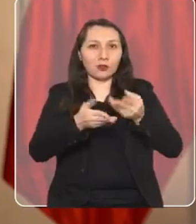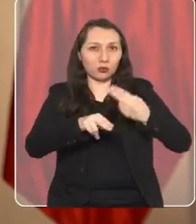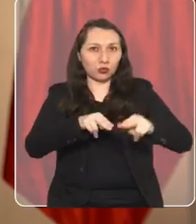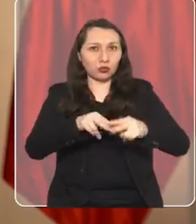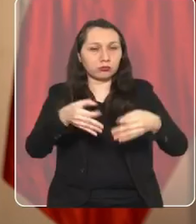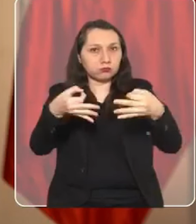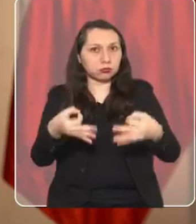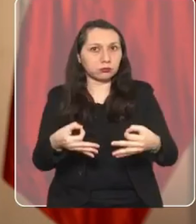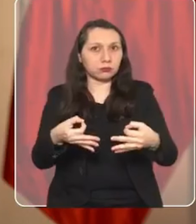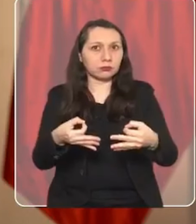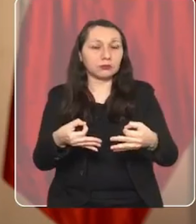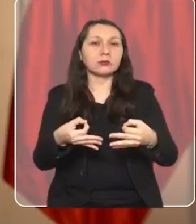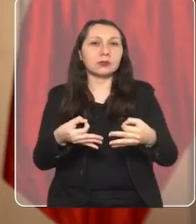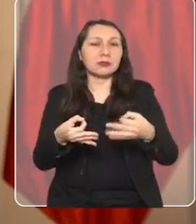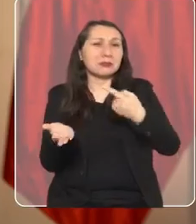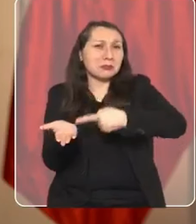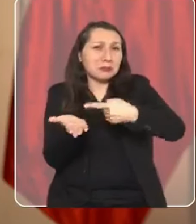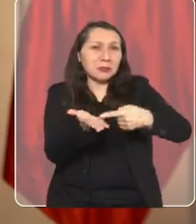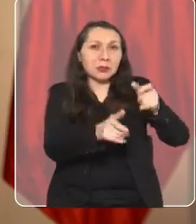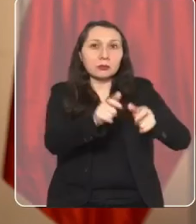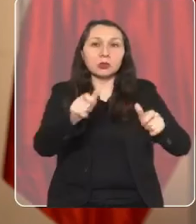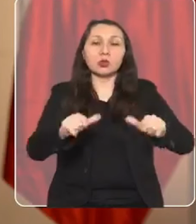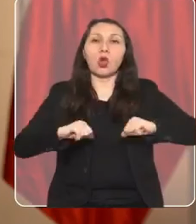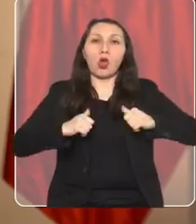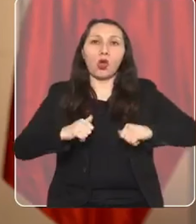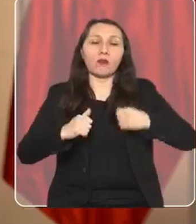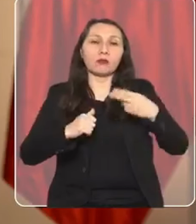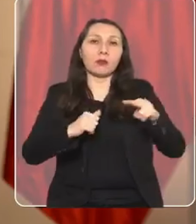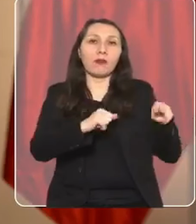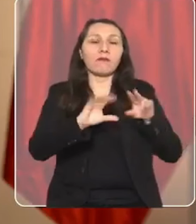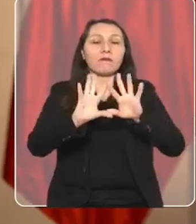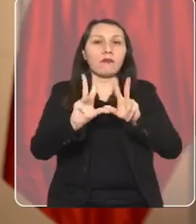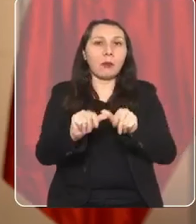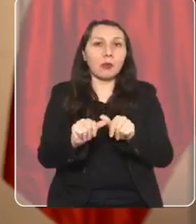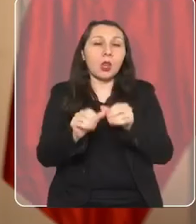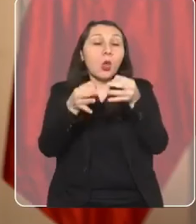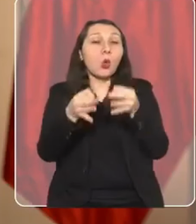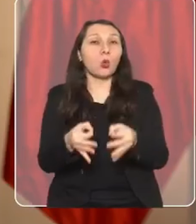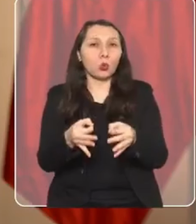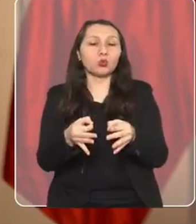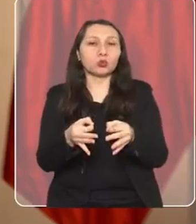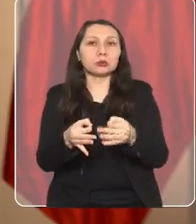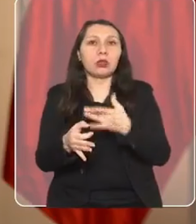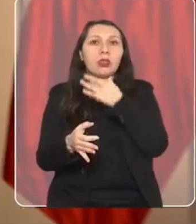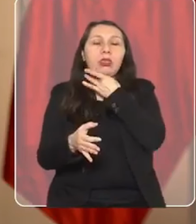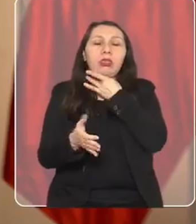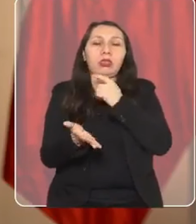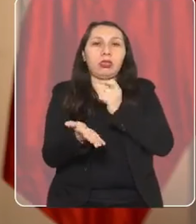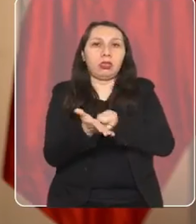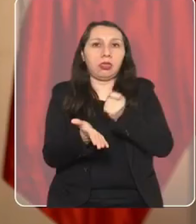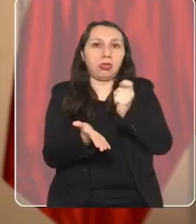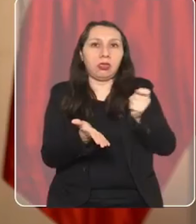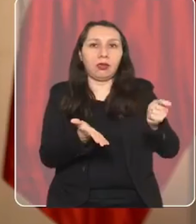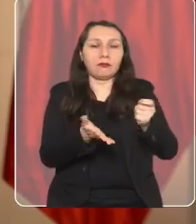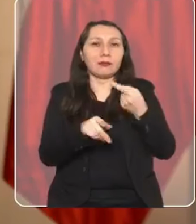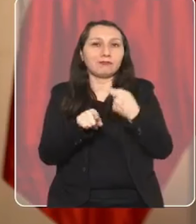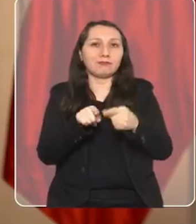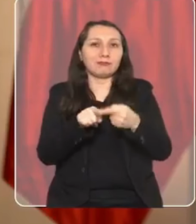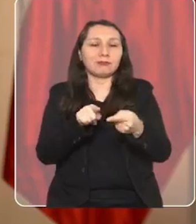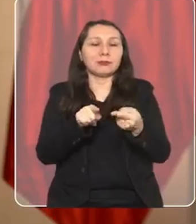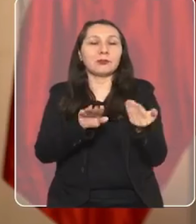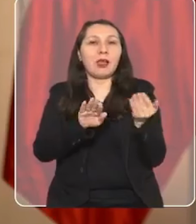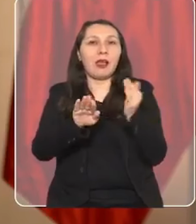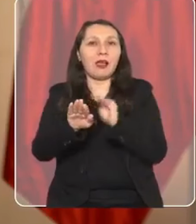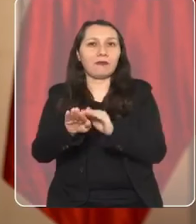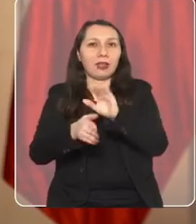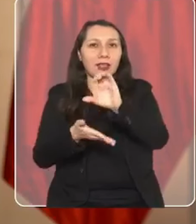solución concreta a los miles de jóvenes y sus familias que justamente están endeudados por el crédito conaval